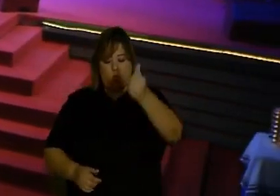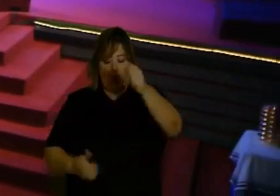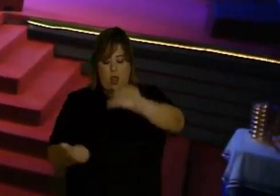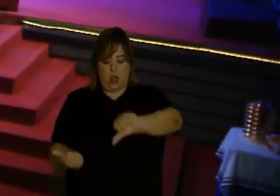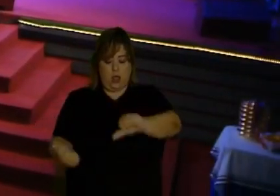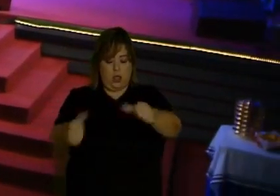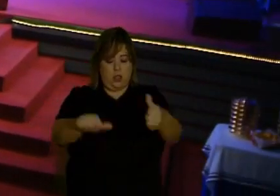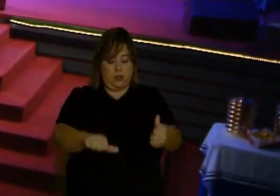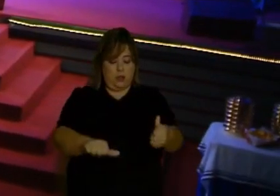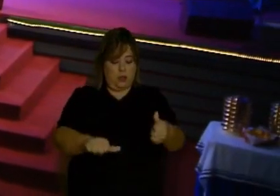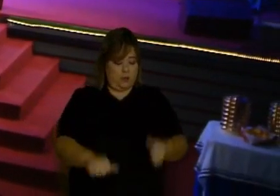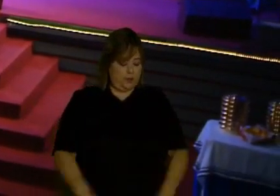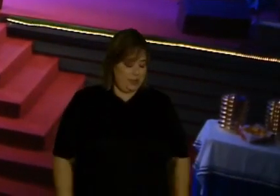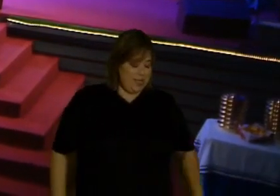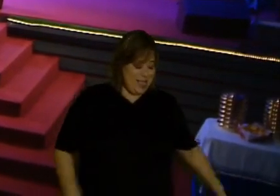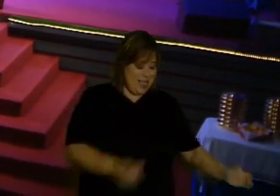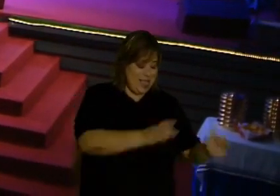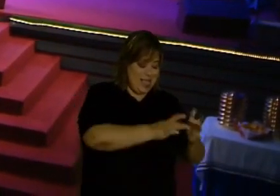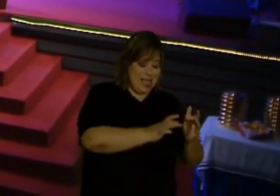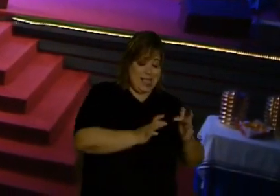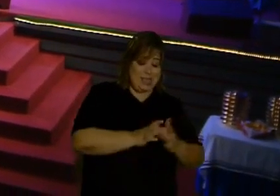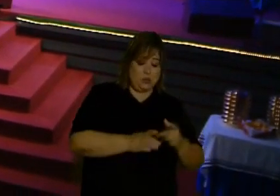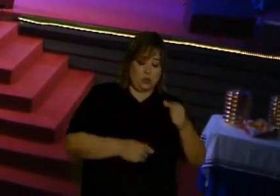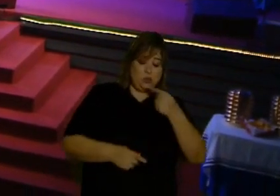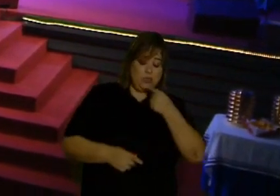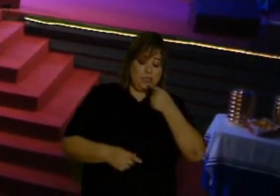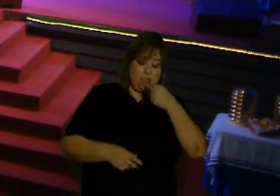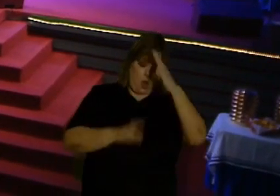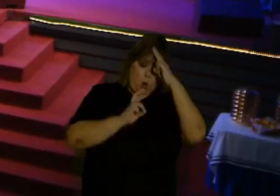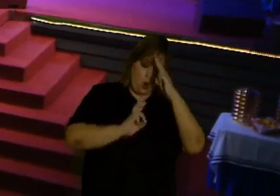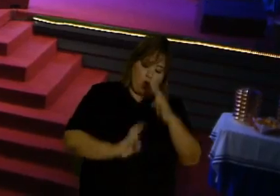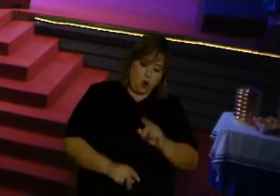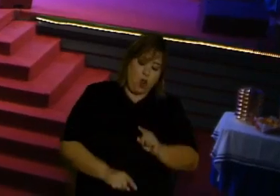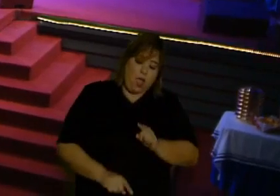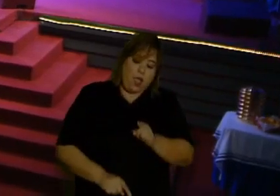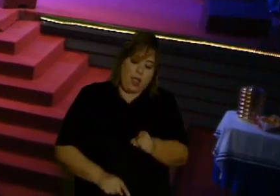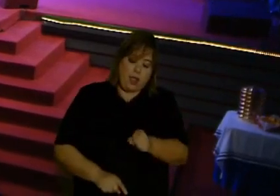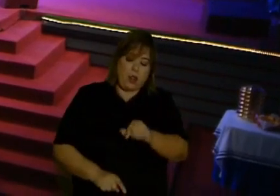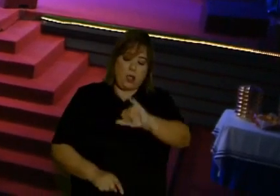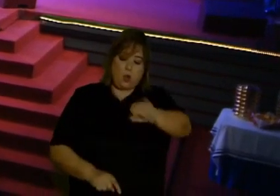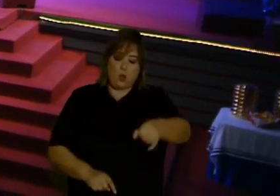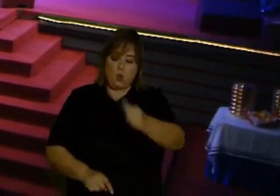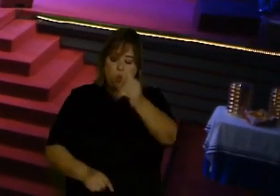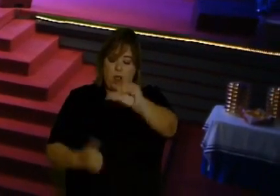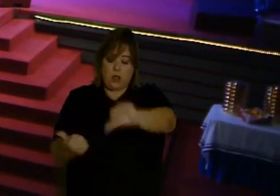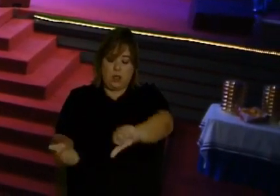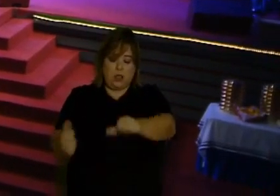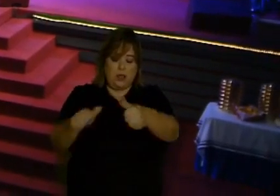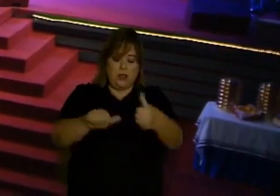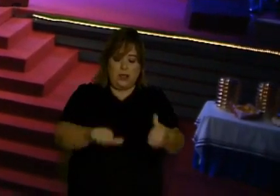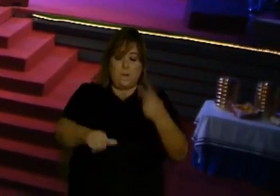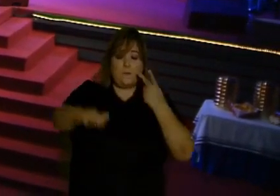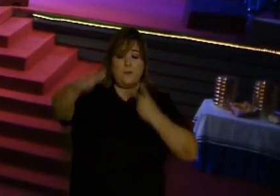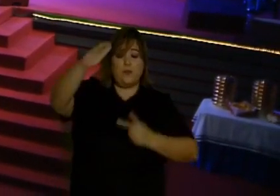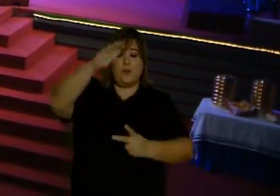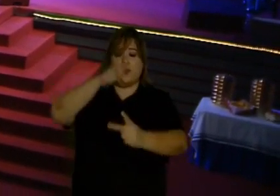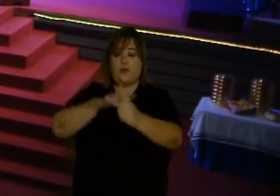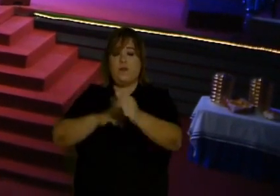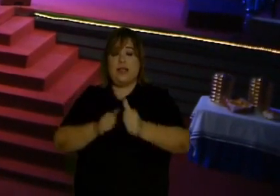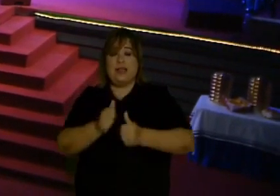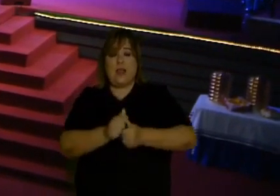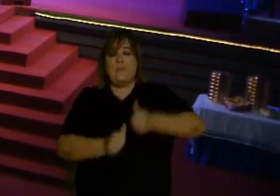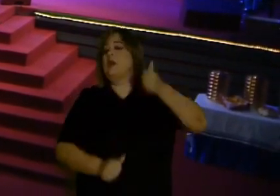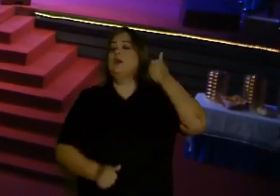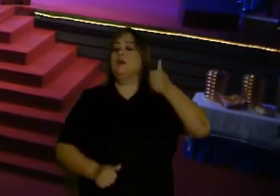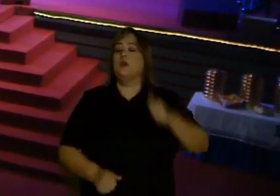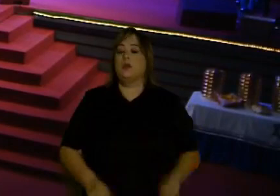Jesús lo honró, lo exaltó y dijo que era el profeta más grande. Pero Juan